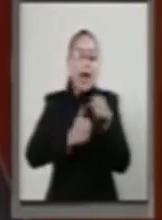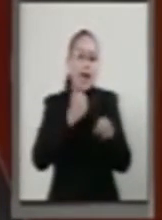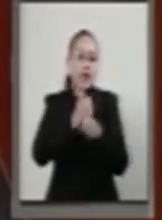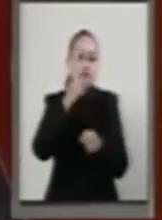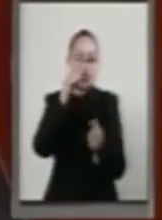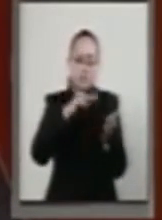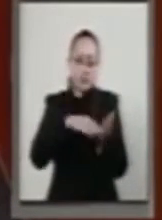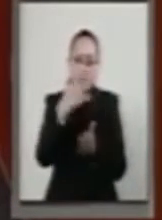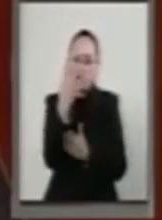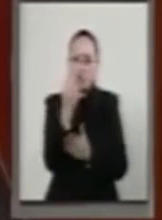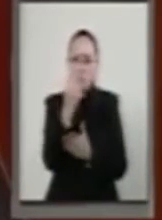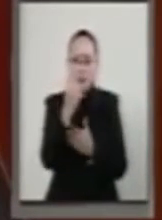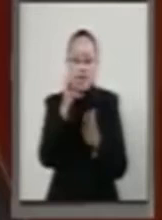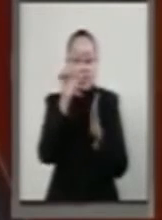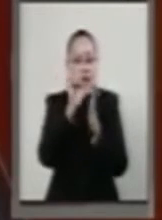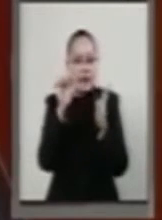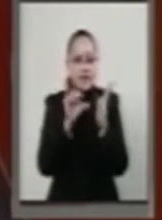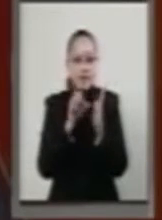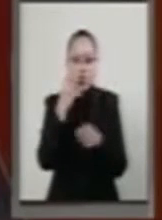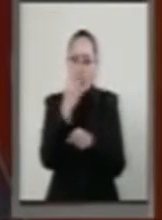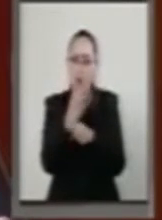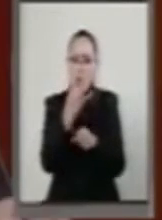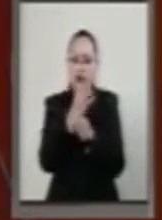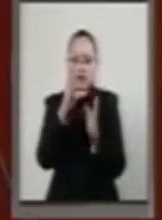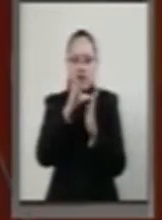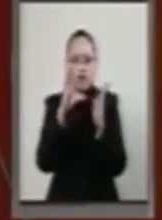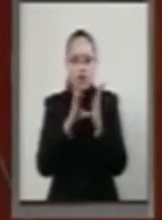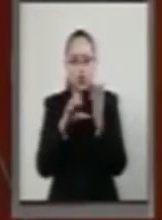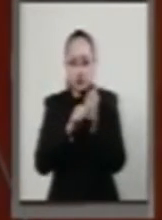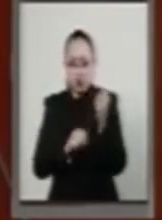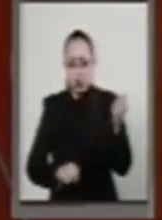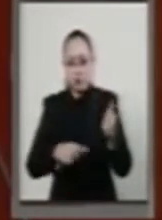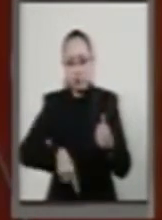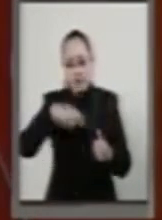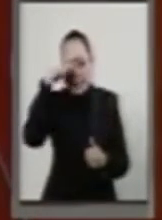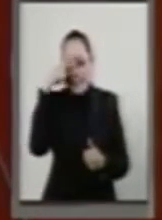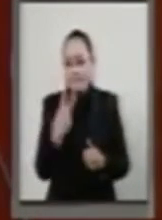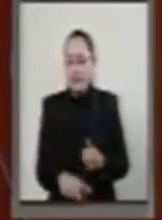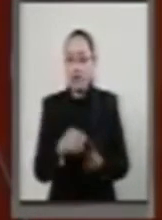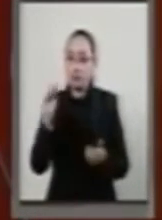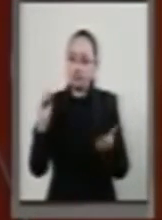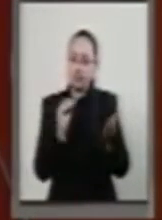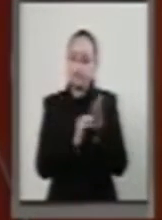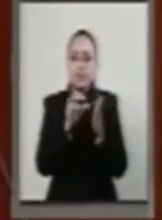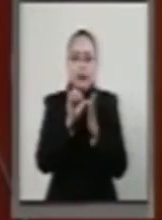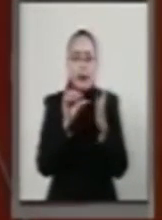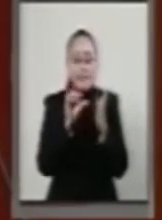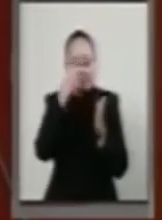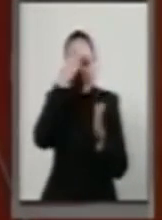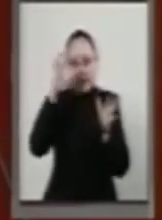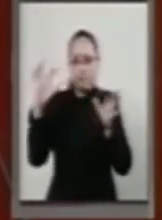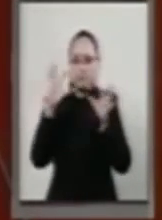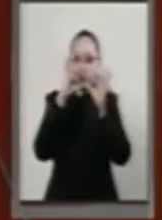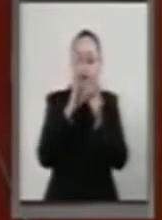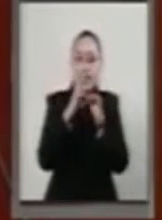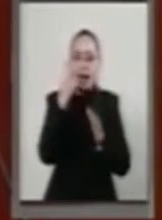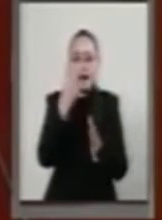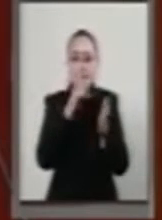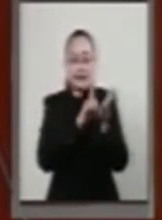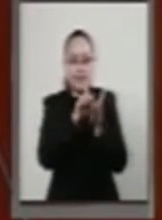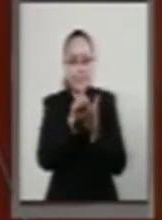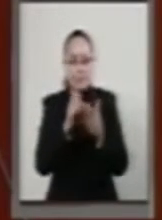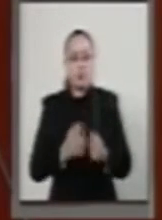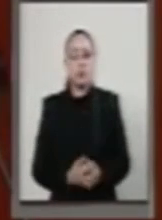2009 el artículo 4 de la Constitución Federal a fin de reconocer dicho derecho. Sin